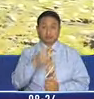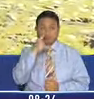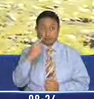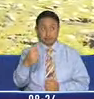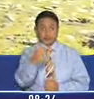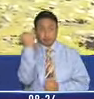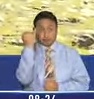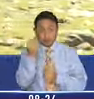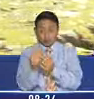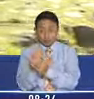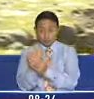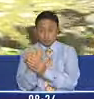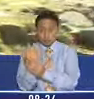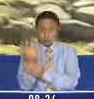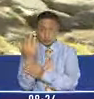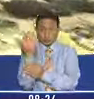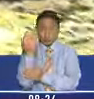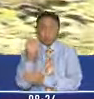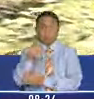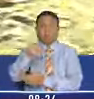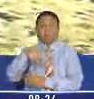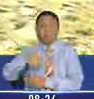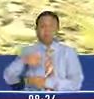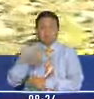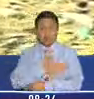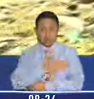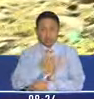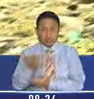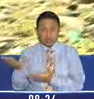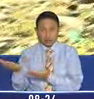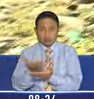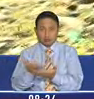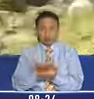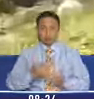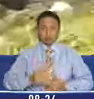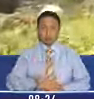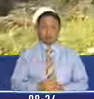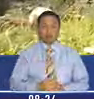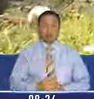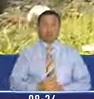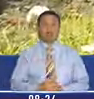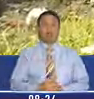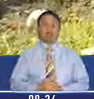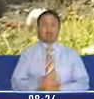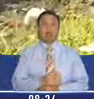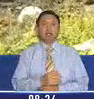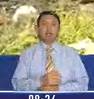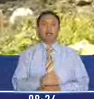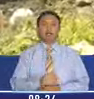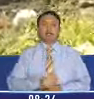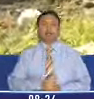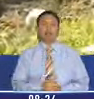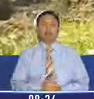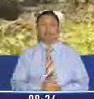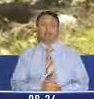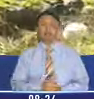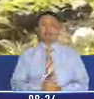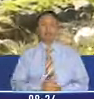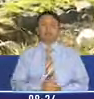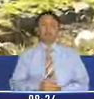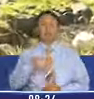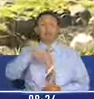la hierba. Los vecinos en algo han hecho las mingas, los mantenimientos, pero no es suficiente. Mi vecino, muy buenos días. Incluso